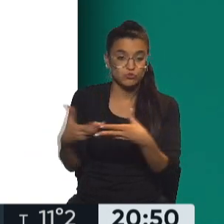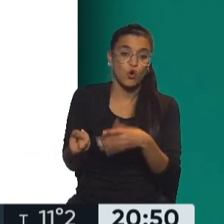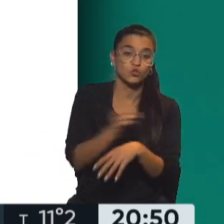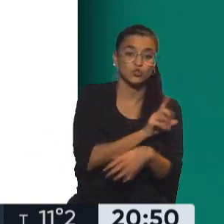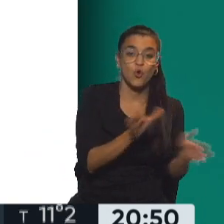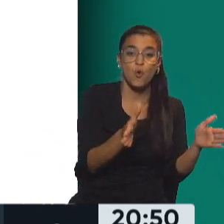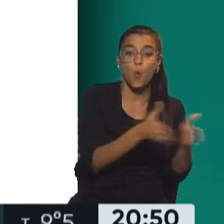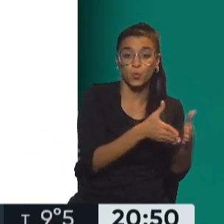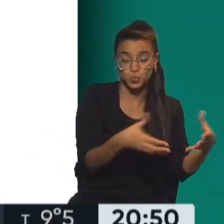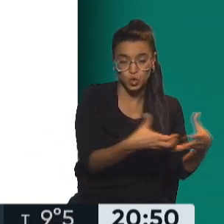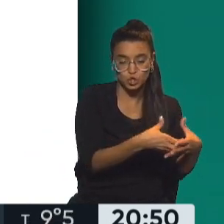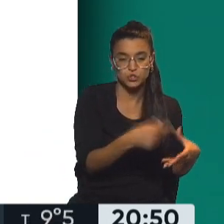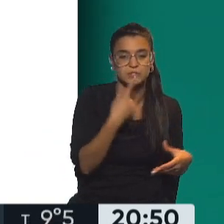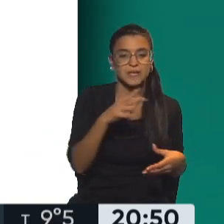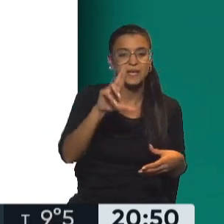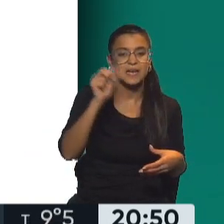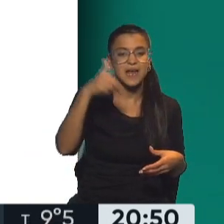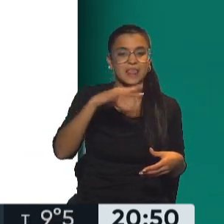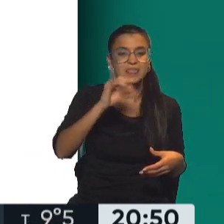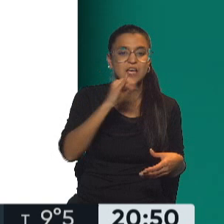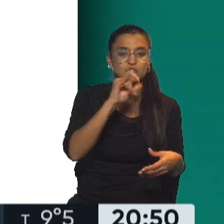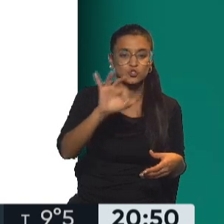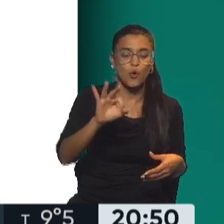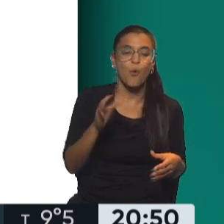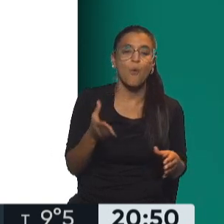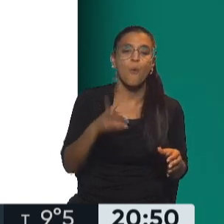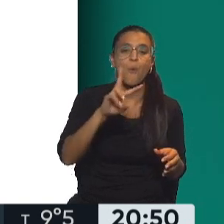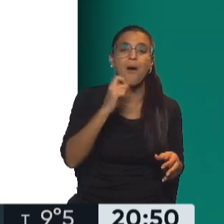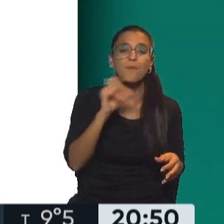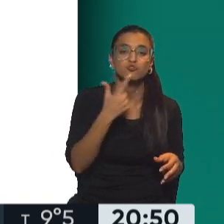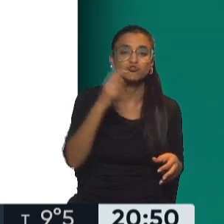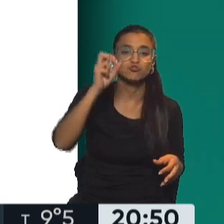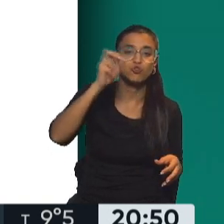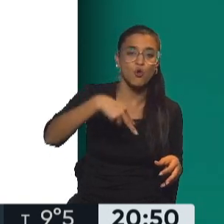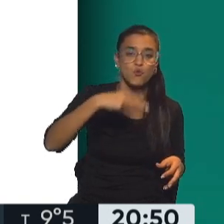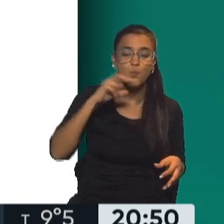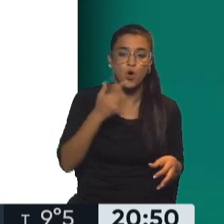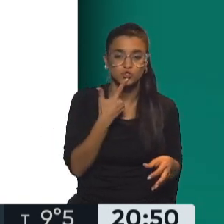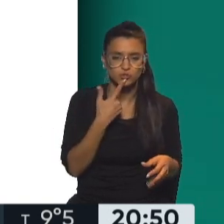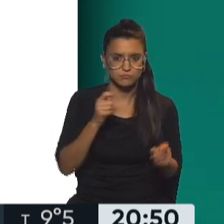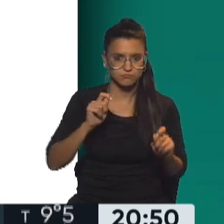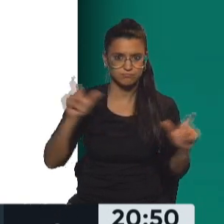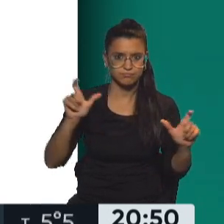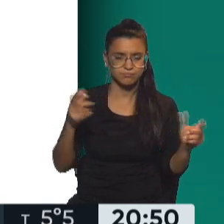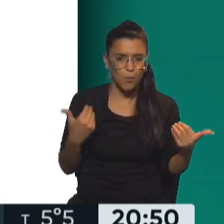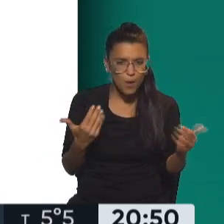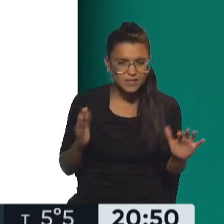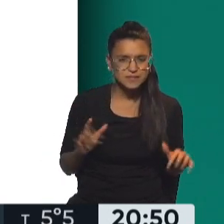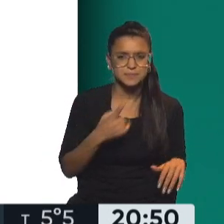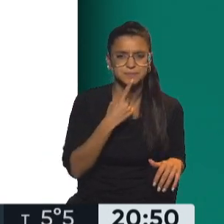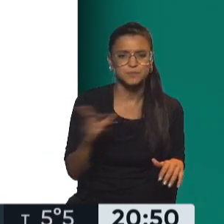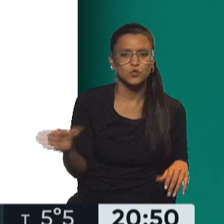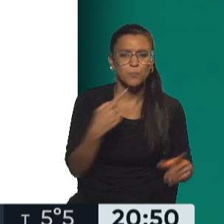Juntos. Randazzo, vamos con vos, y acá hay algo que asombra un poco. Es posiblemente de todos